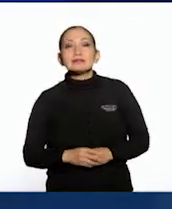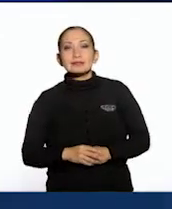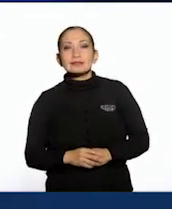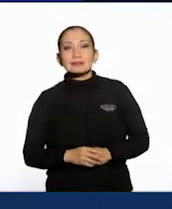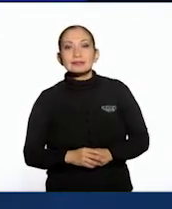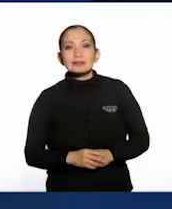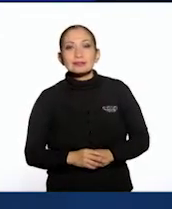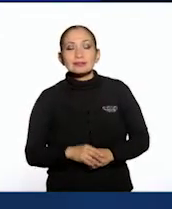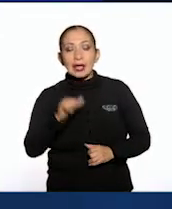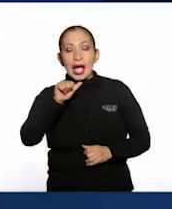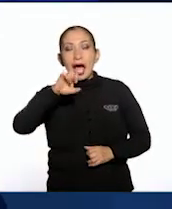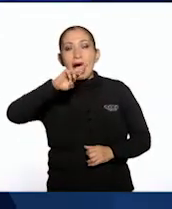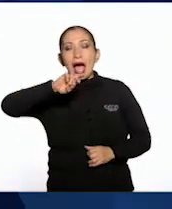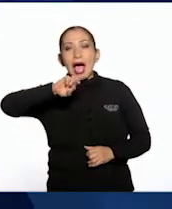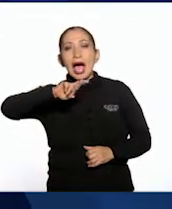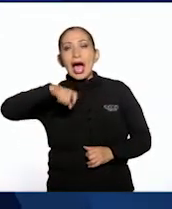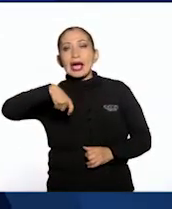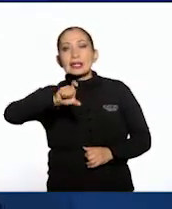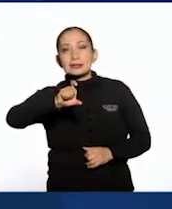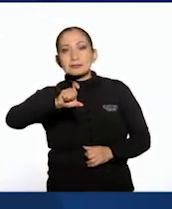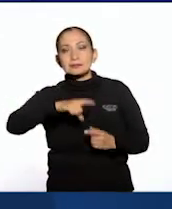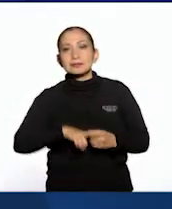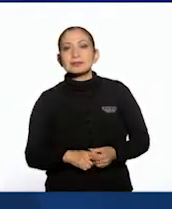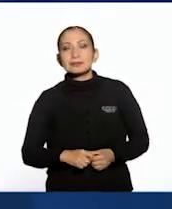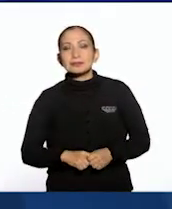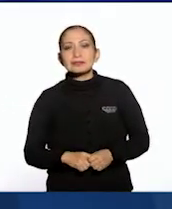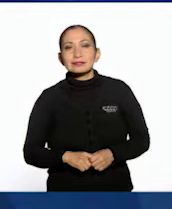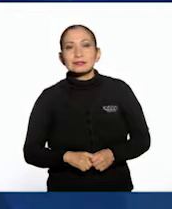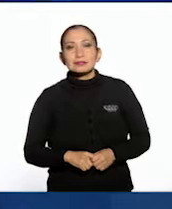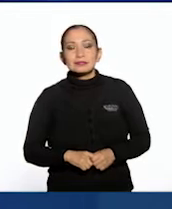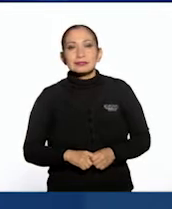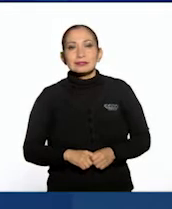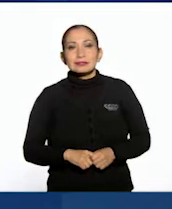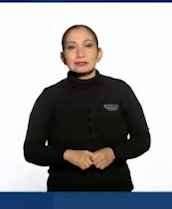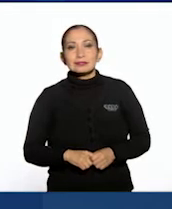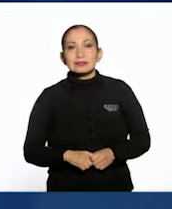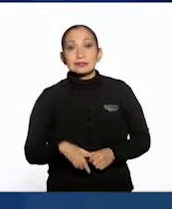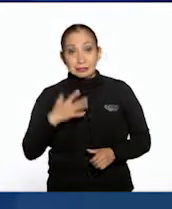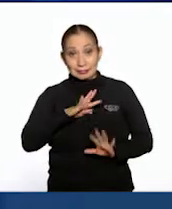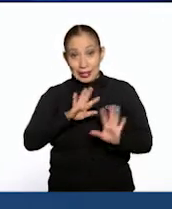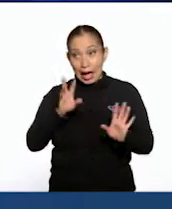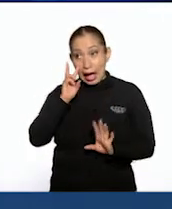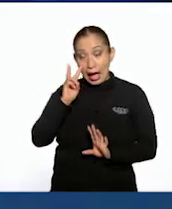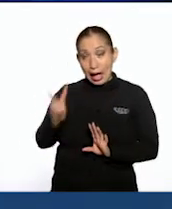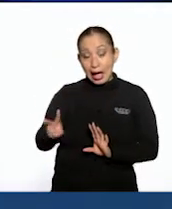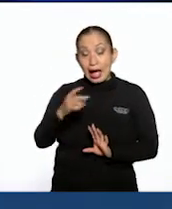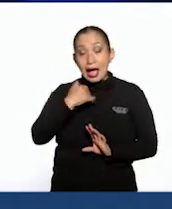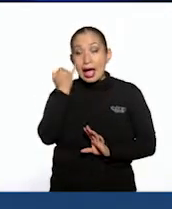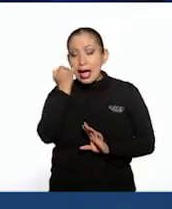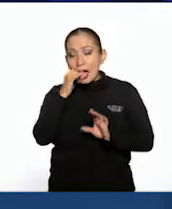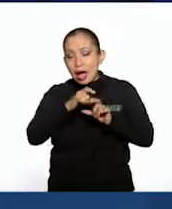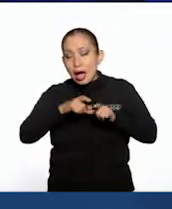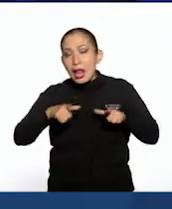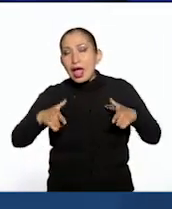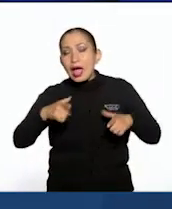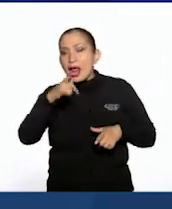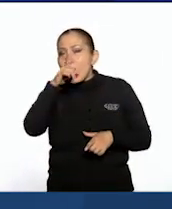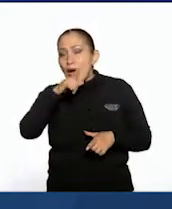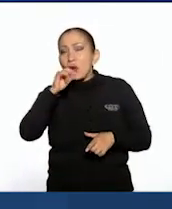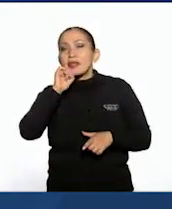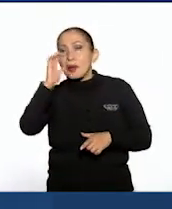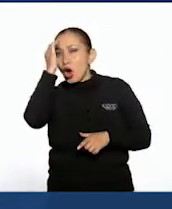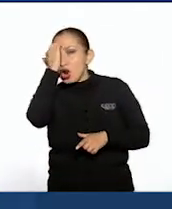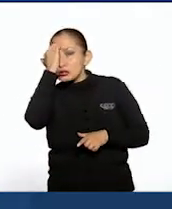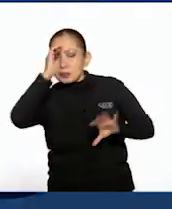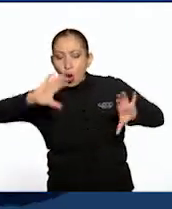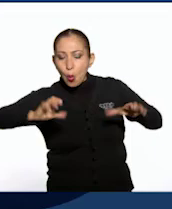Arquitectura. Como ven, con la lengua se construye también el conocimiento de